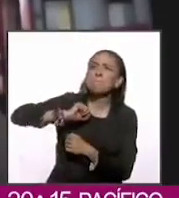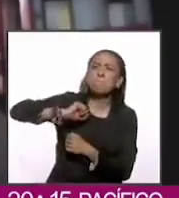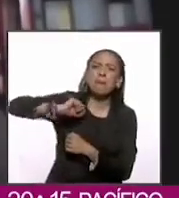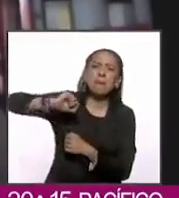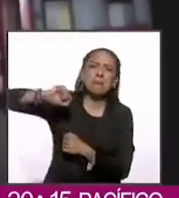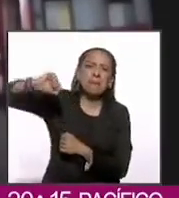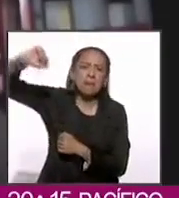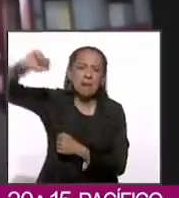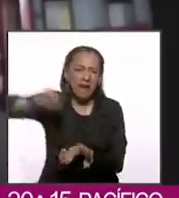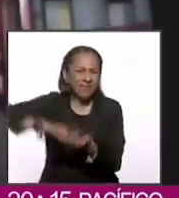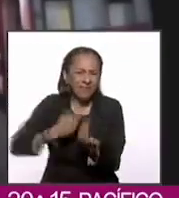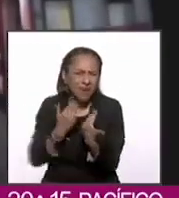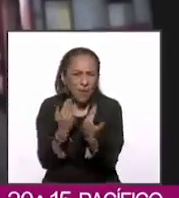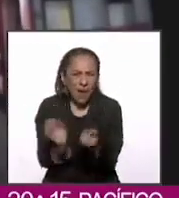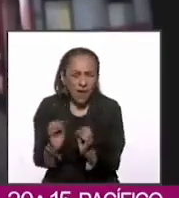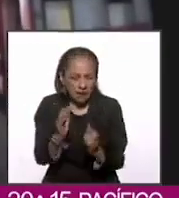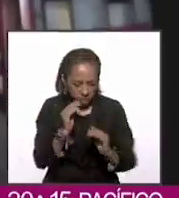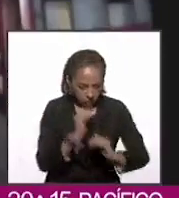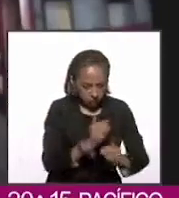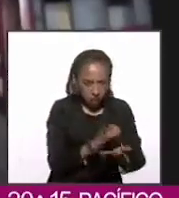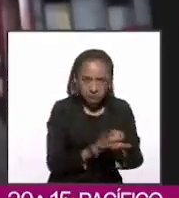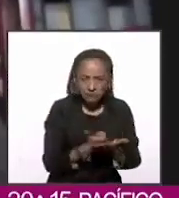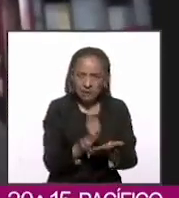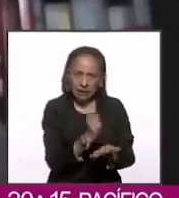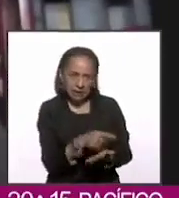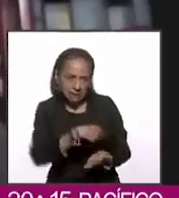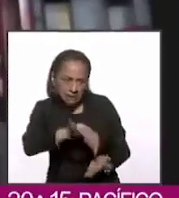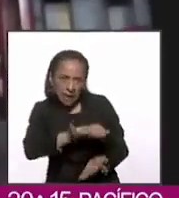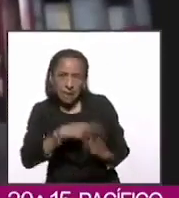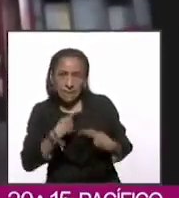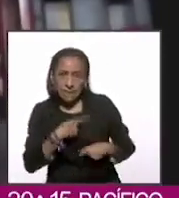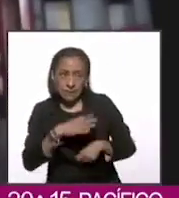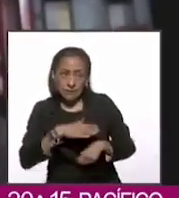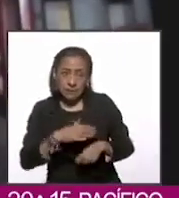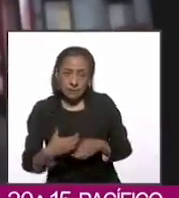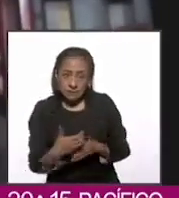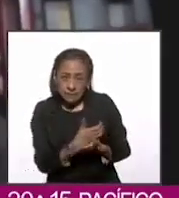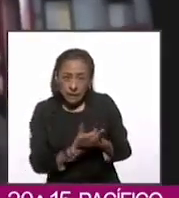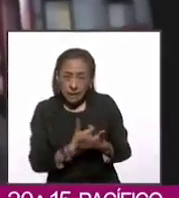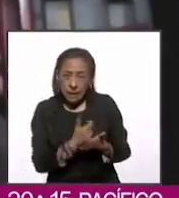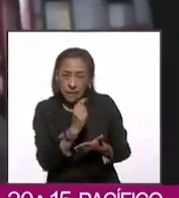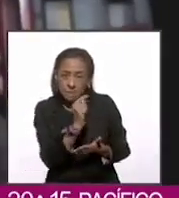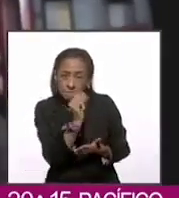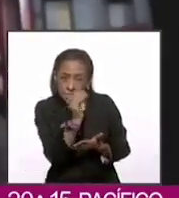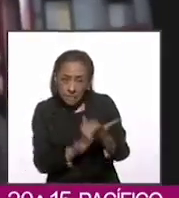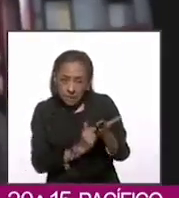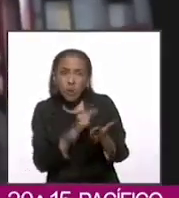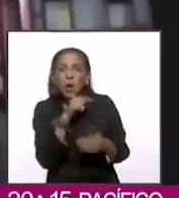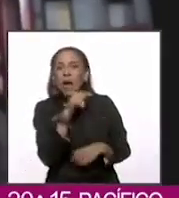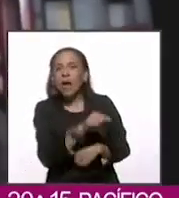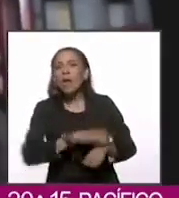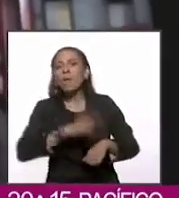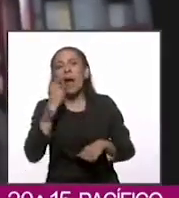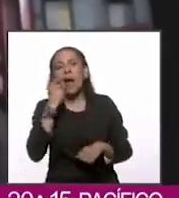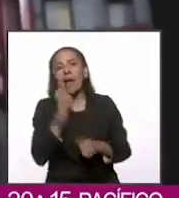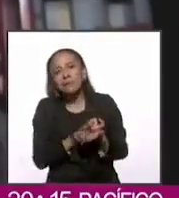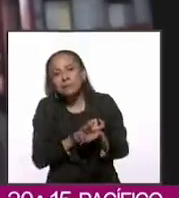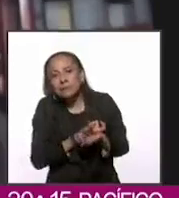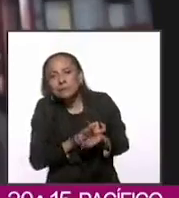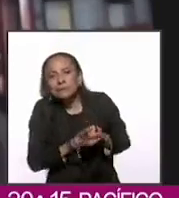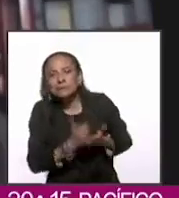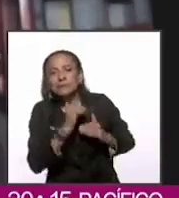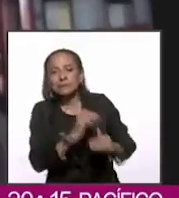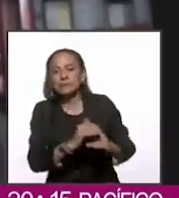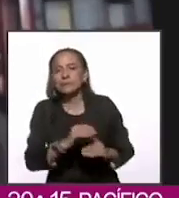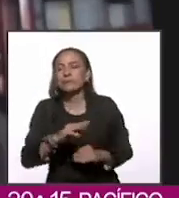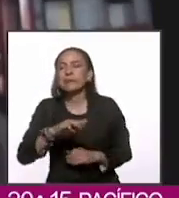poco lógico que quienes menos ingresos tienen son quienes tienden a ganar pues este salario mínimo. De hecho, en el